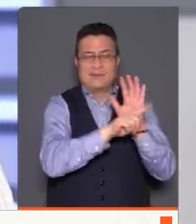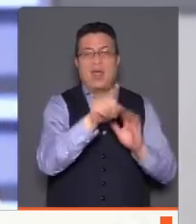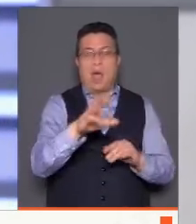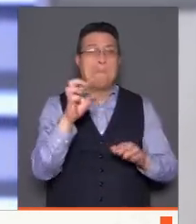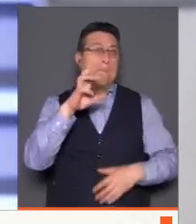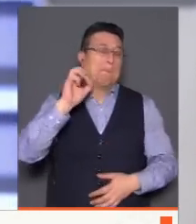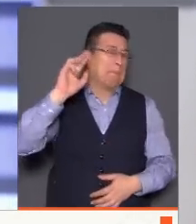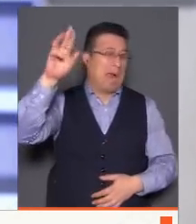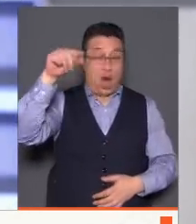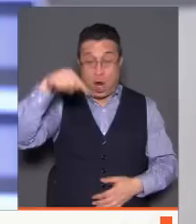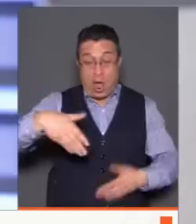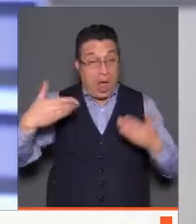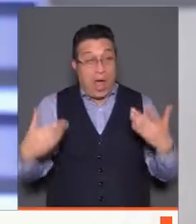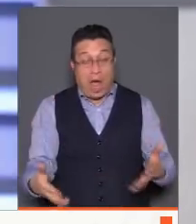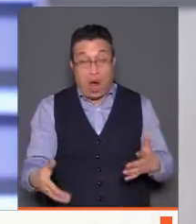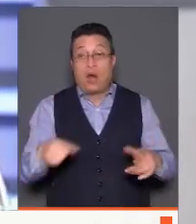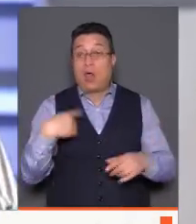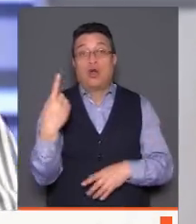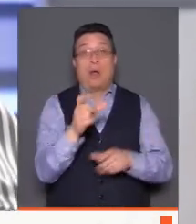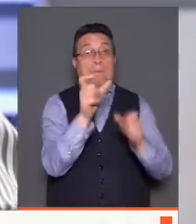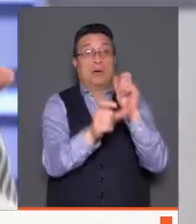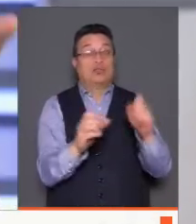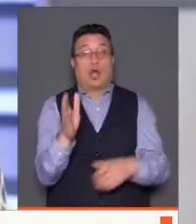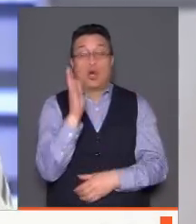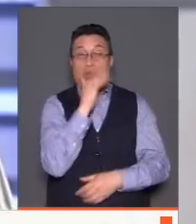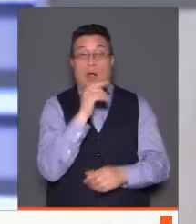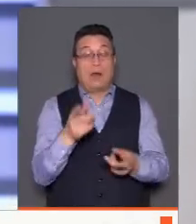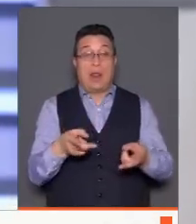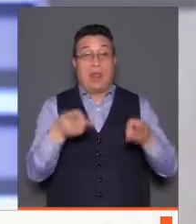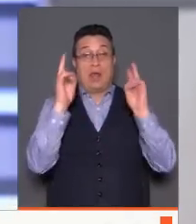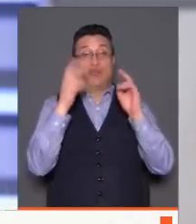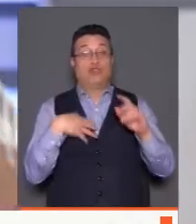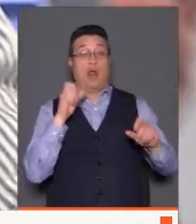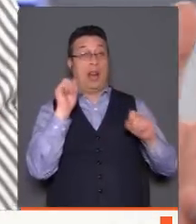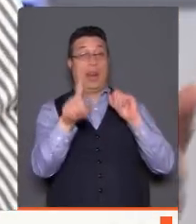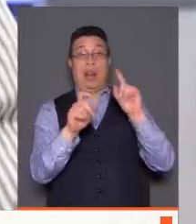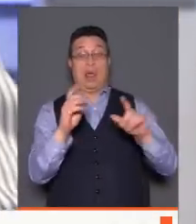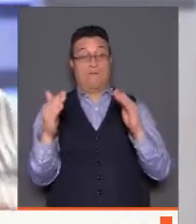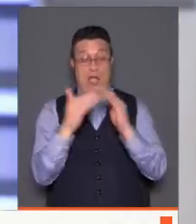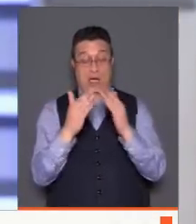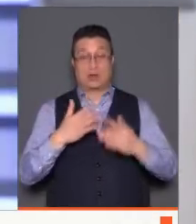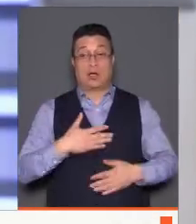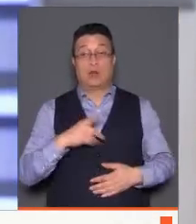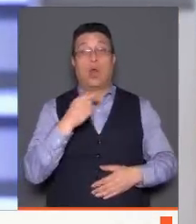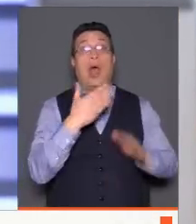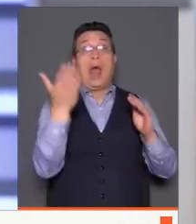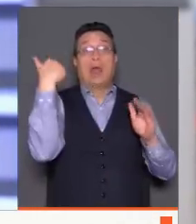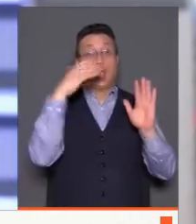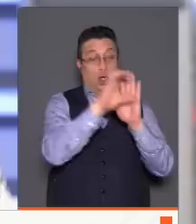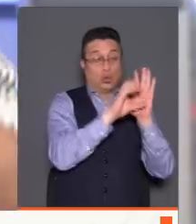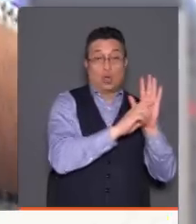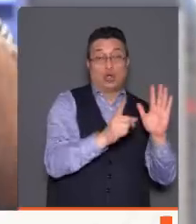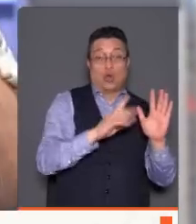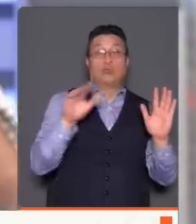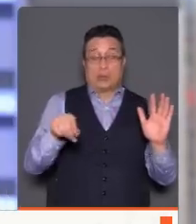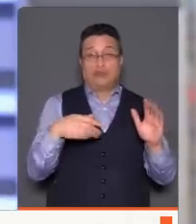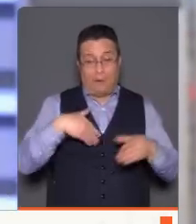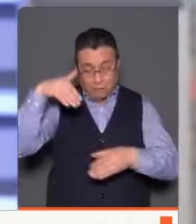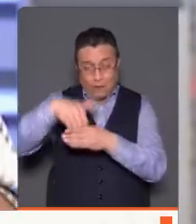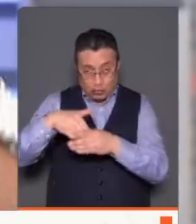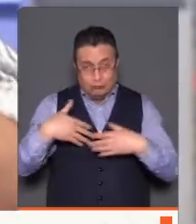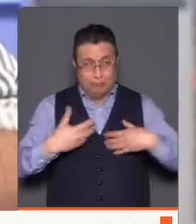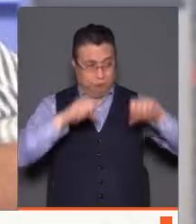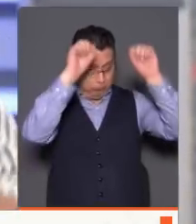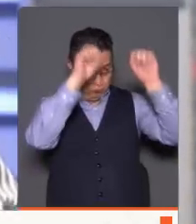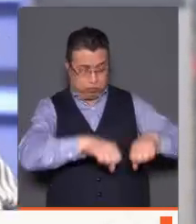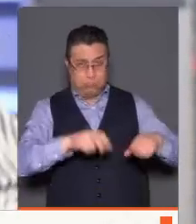la democracia, que la gente no pueda tener el derecho a la legítima defensa? Entonces me dicen, es que no estaba en la anterior, pero por eso votamos y por eso aprobamos